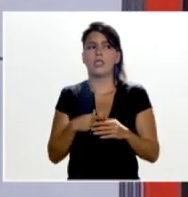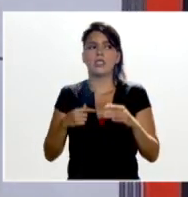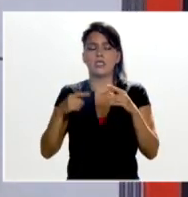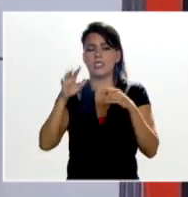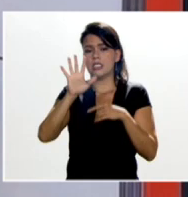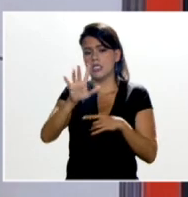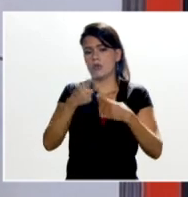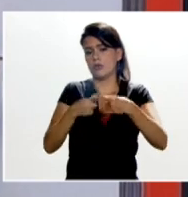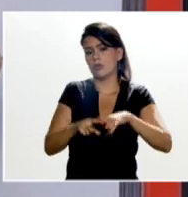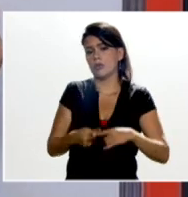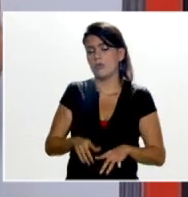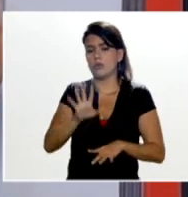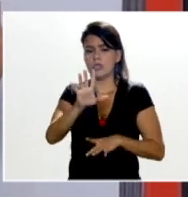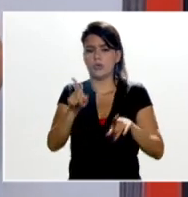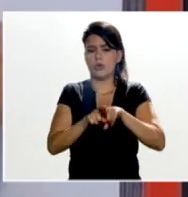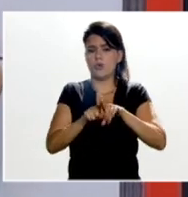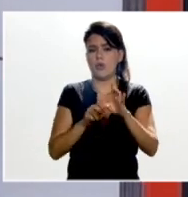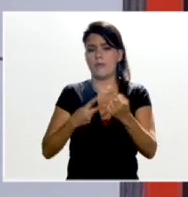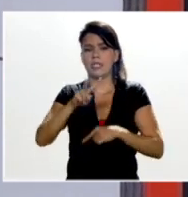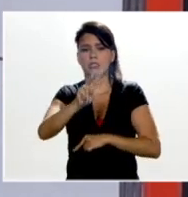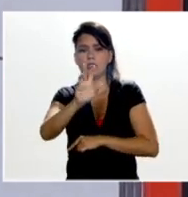da 25.